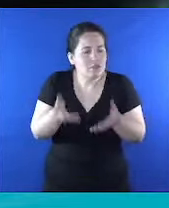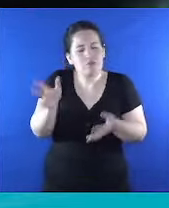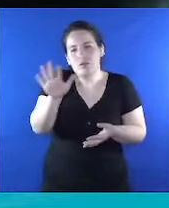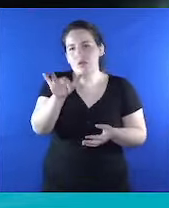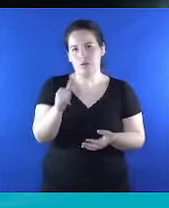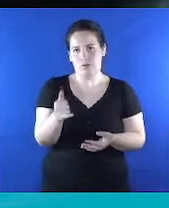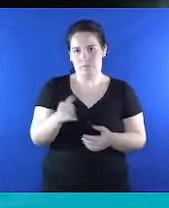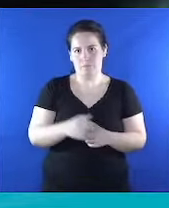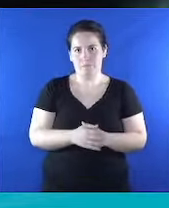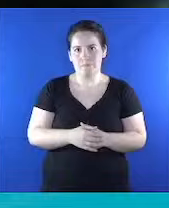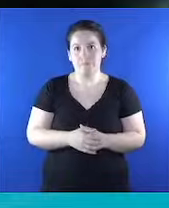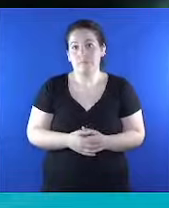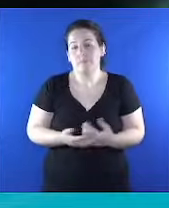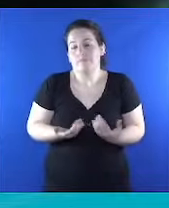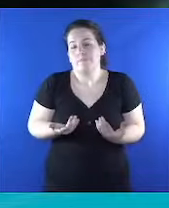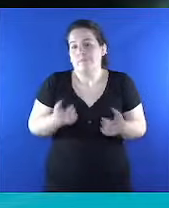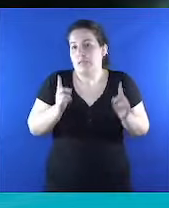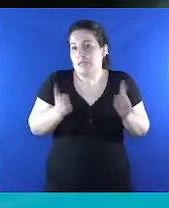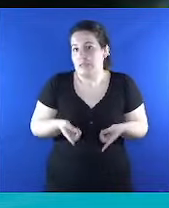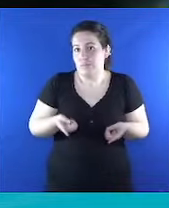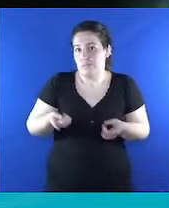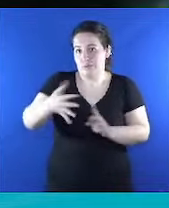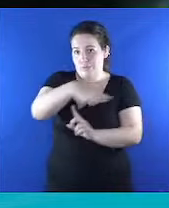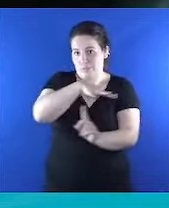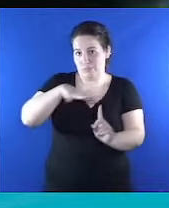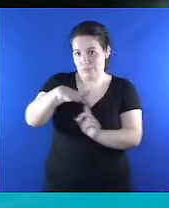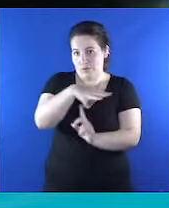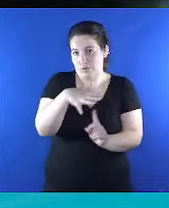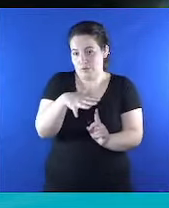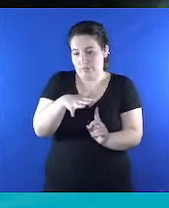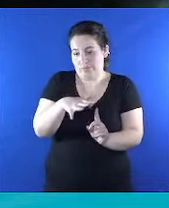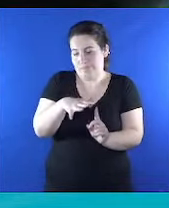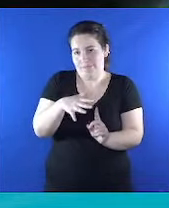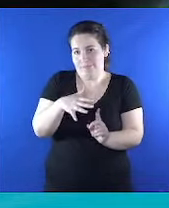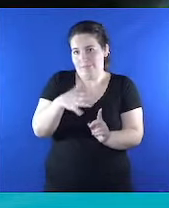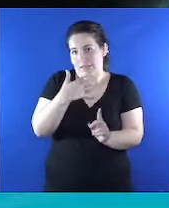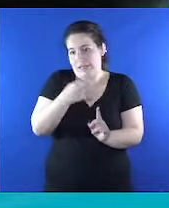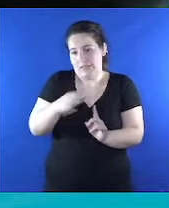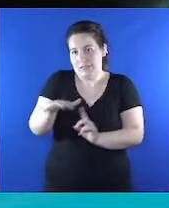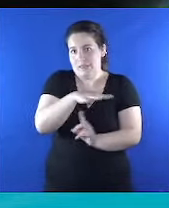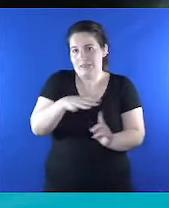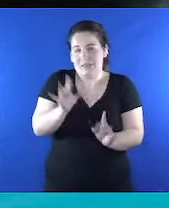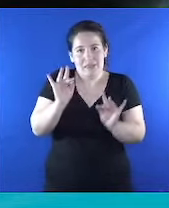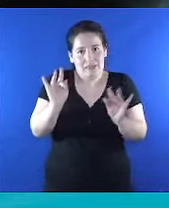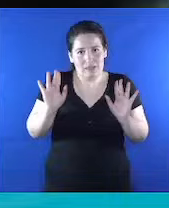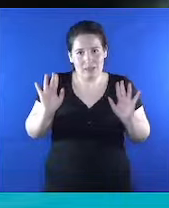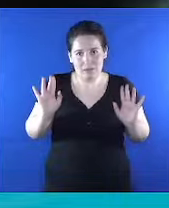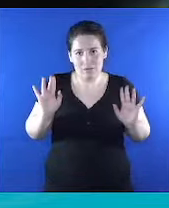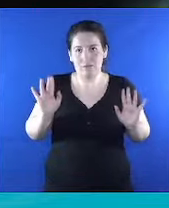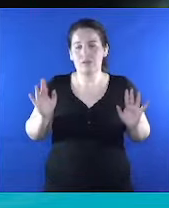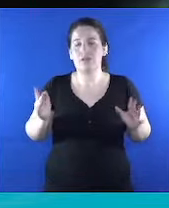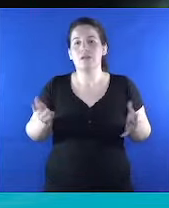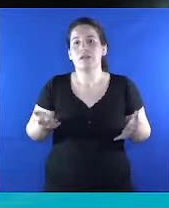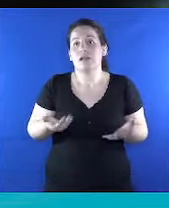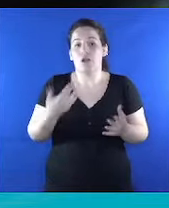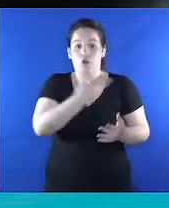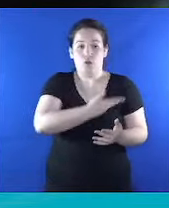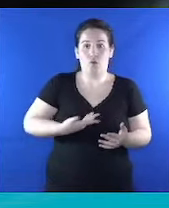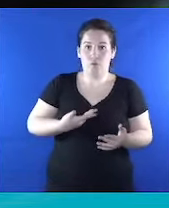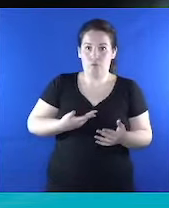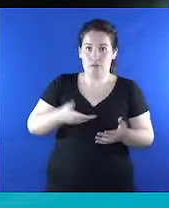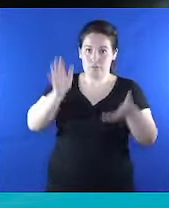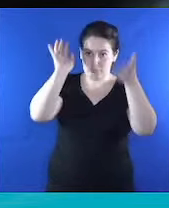días ahora también vivimos en un contexto y en una realidad compleja no en la que el gobierno